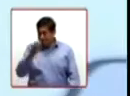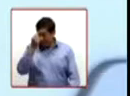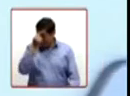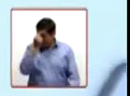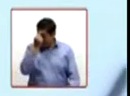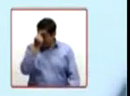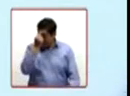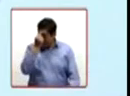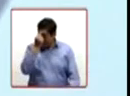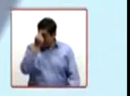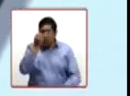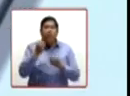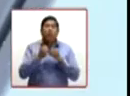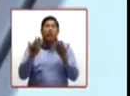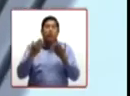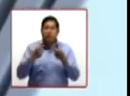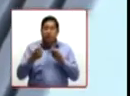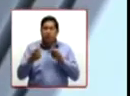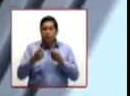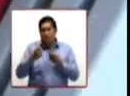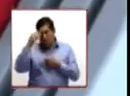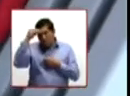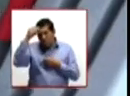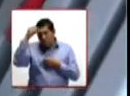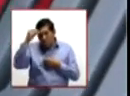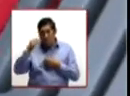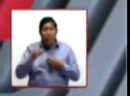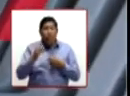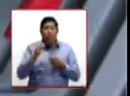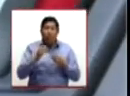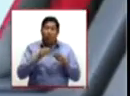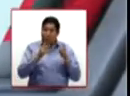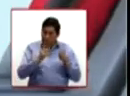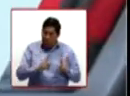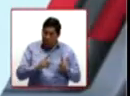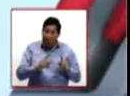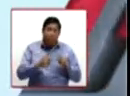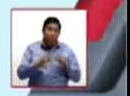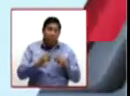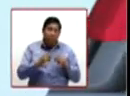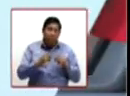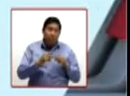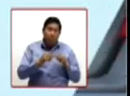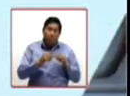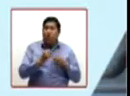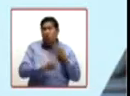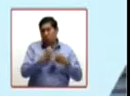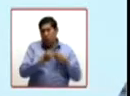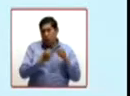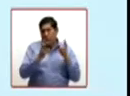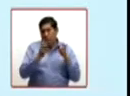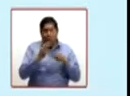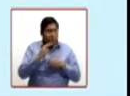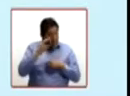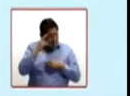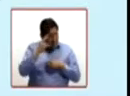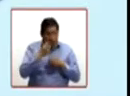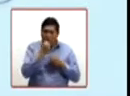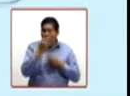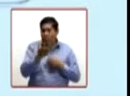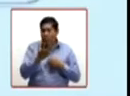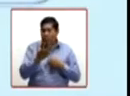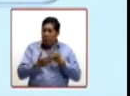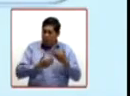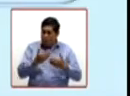¿Cómo operaba este violador en serie? Los familiares de las víctimas rompieron el silencio y junto a la Red Bolivisión se realizó un